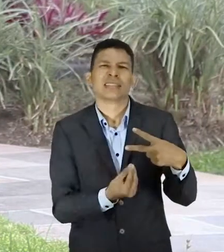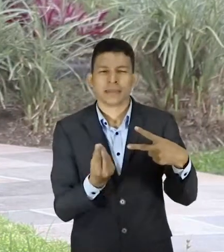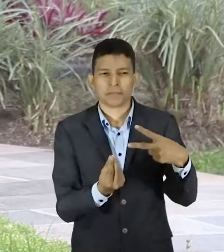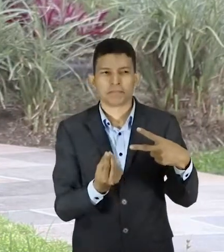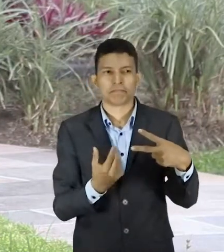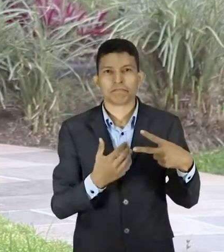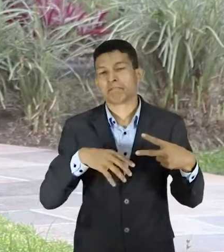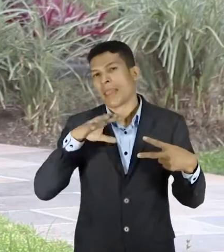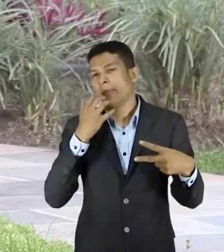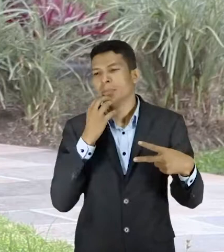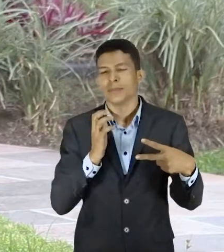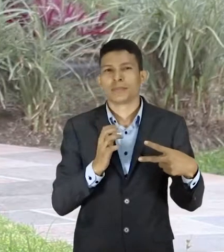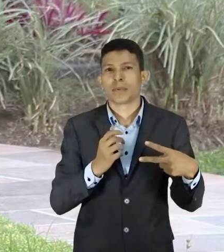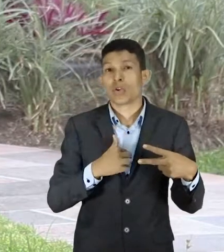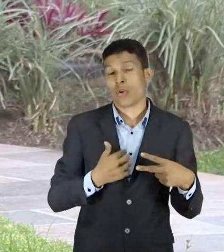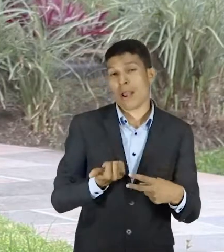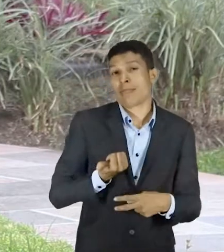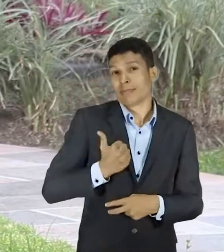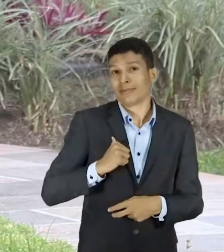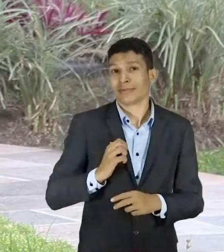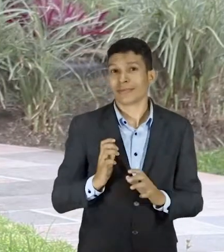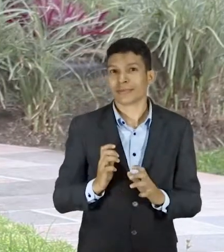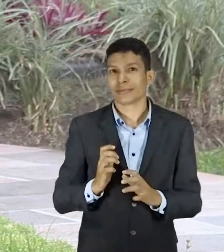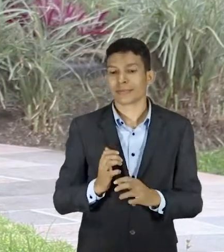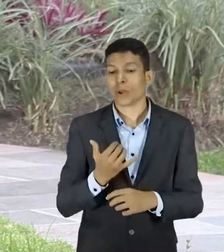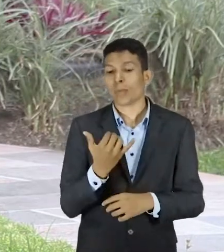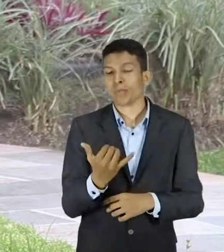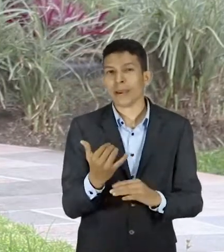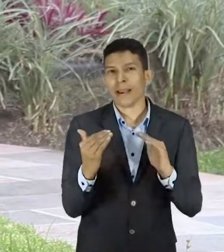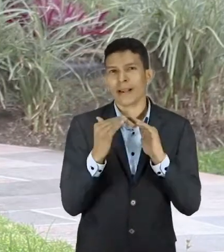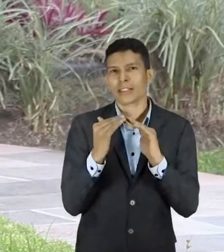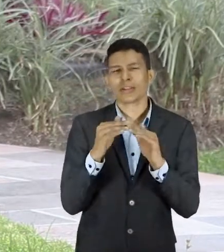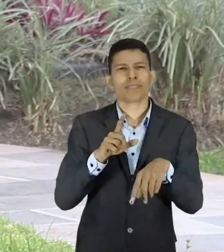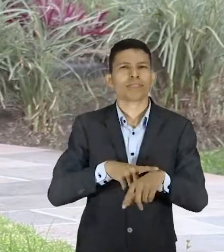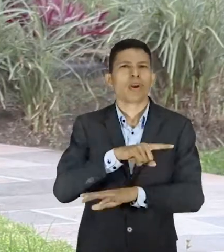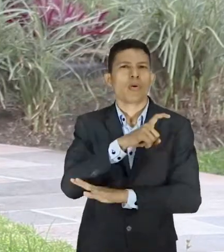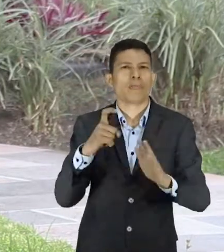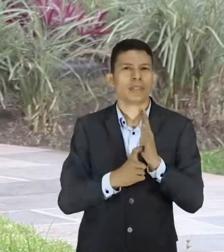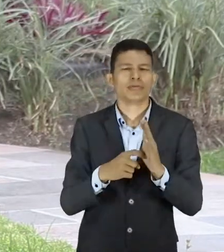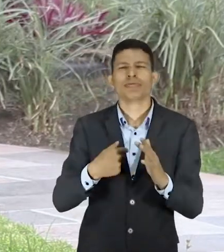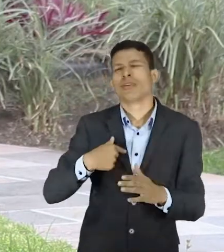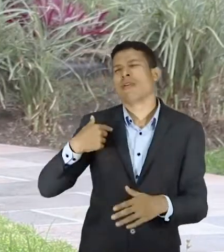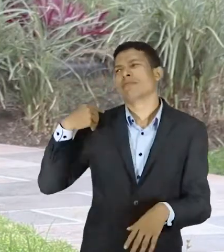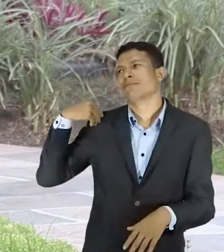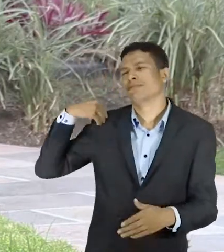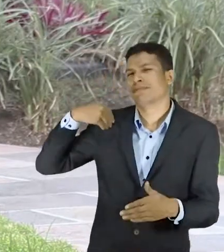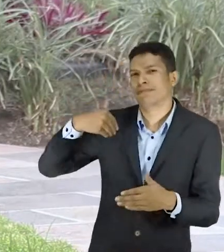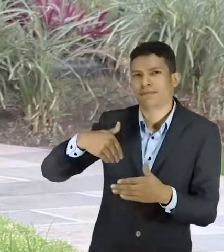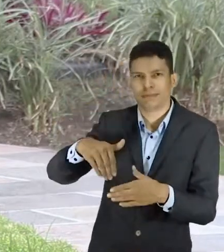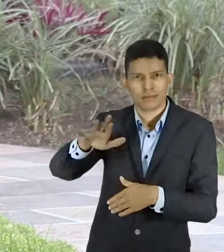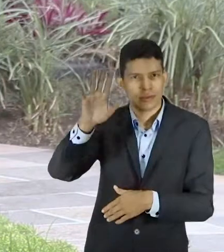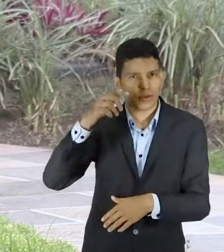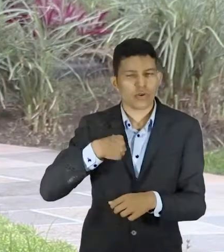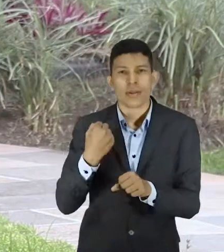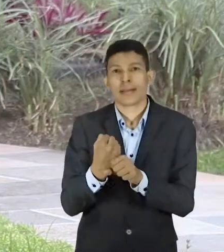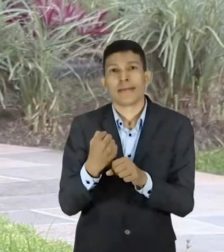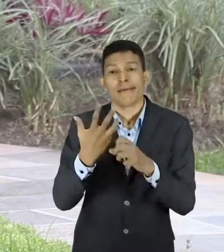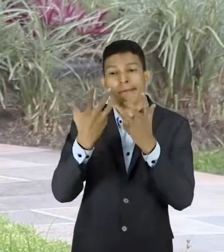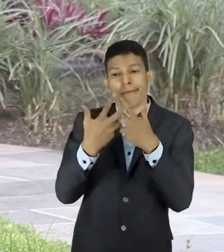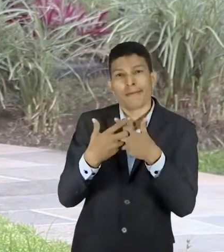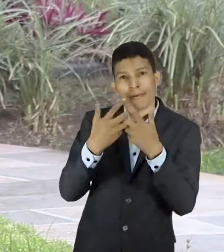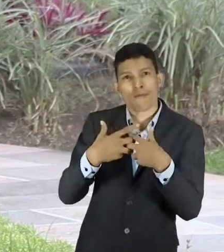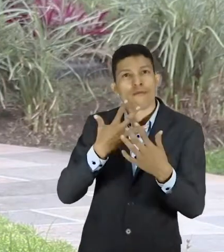Supongamos, yo aproveché que estaba en la casa todo el tiempo, porque yo toda la vida trabajé